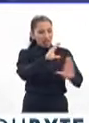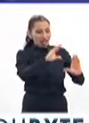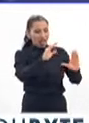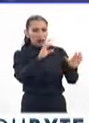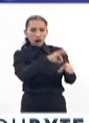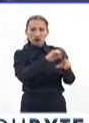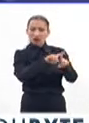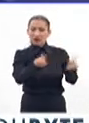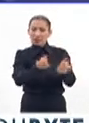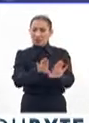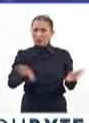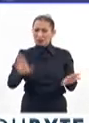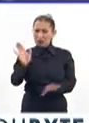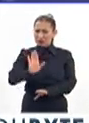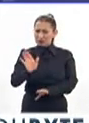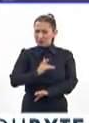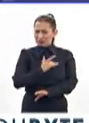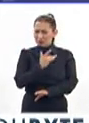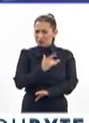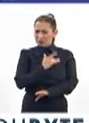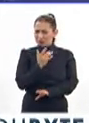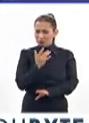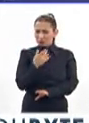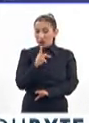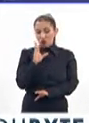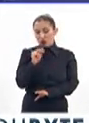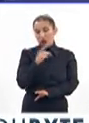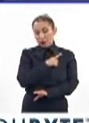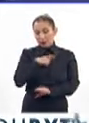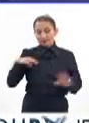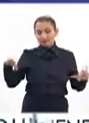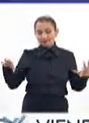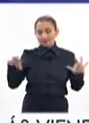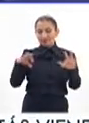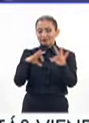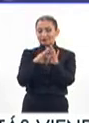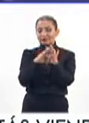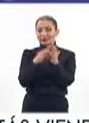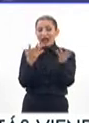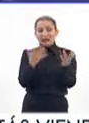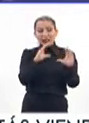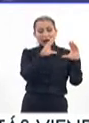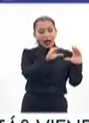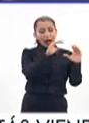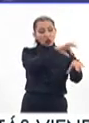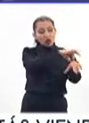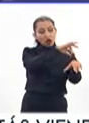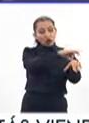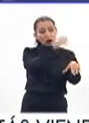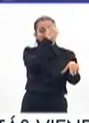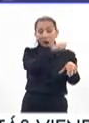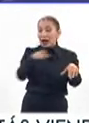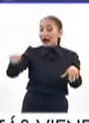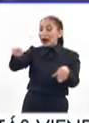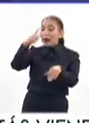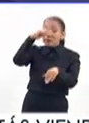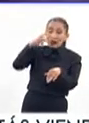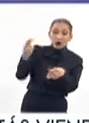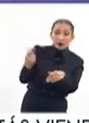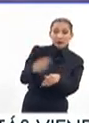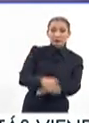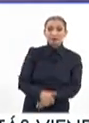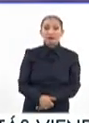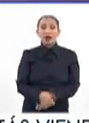formación del médico va hacia el otro. Y lo primero que tenemos que hacer es hacer y formar el médico que el país